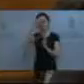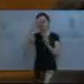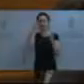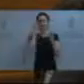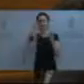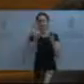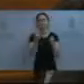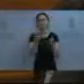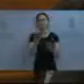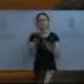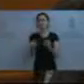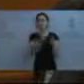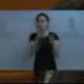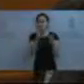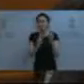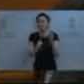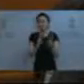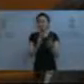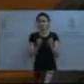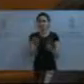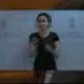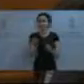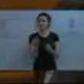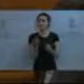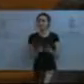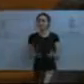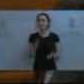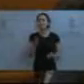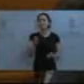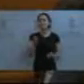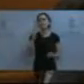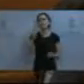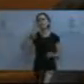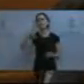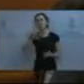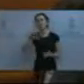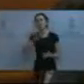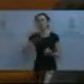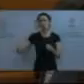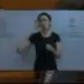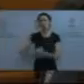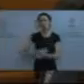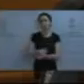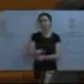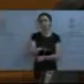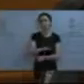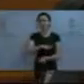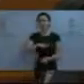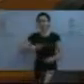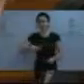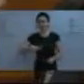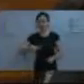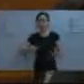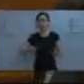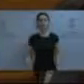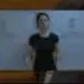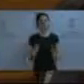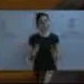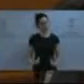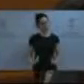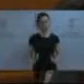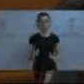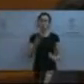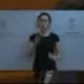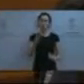una ambulancia, tiene que requerir la de Panes, que a su vez cubre otros municipios, y que la de Panes, está